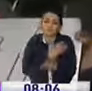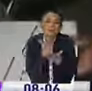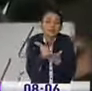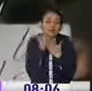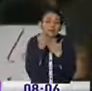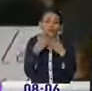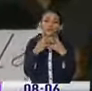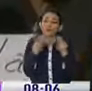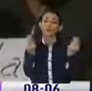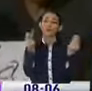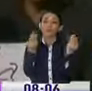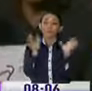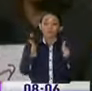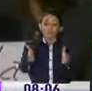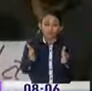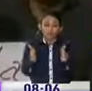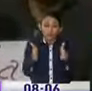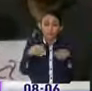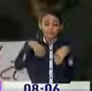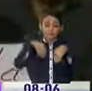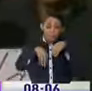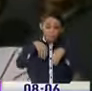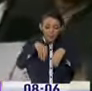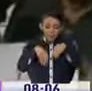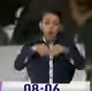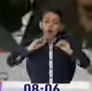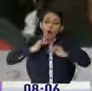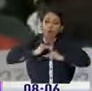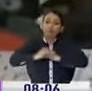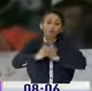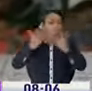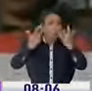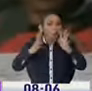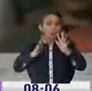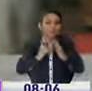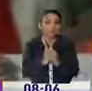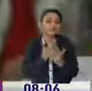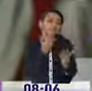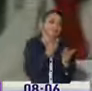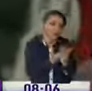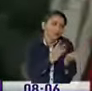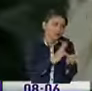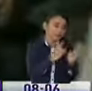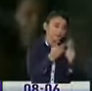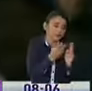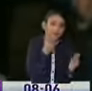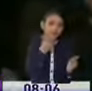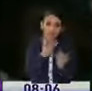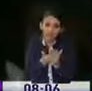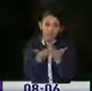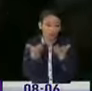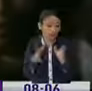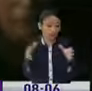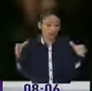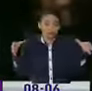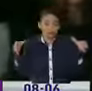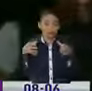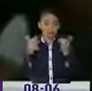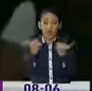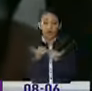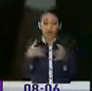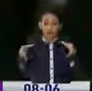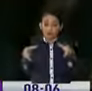y entrada de esta calle y el adoquinamiento o asfalto de la vía. Muchas gracias, vecinos. Ahí vemos cómo se ha reunido el día de hoy